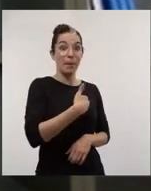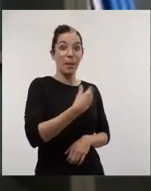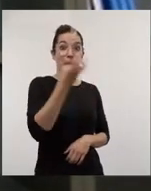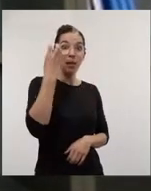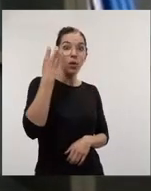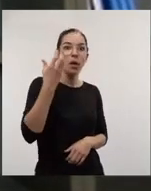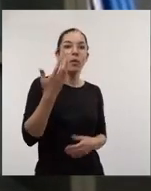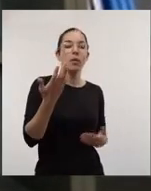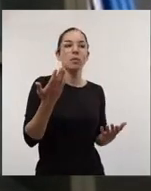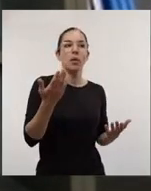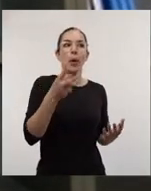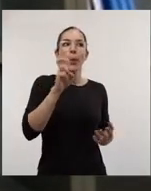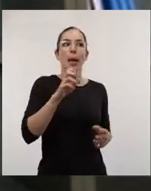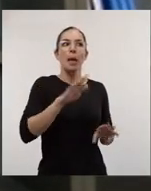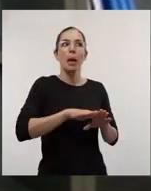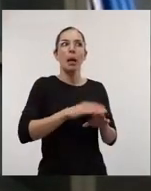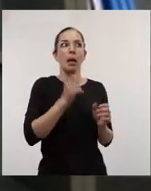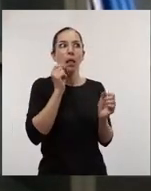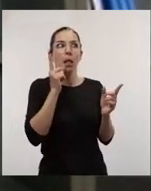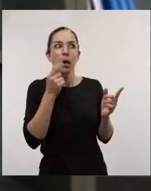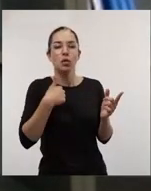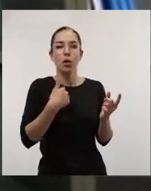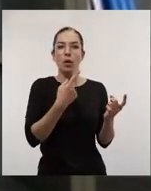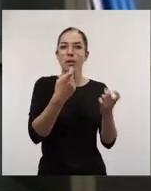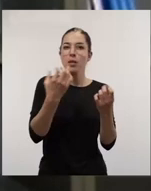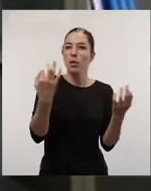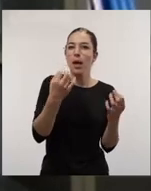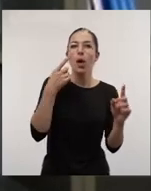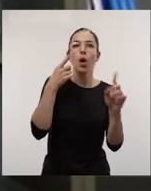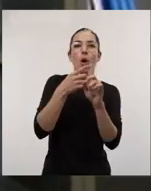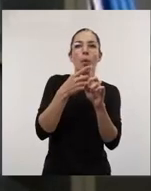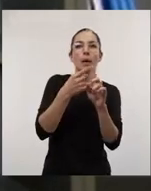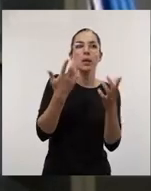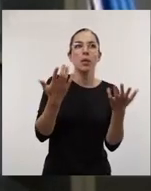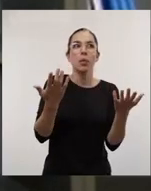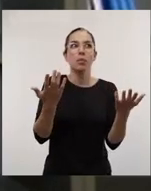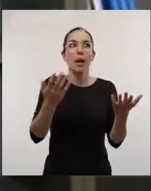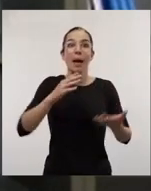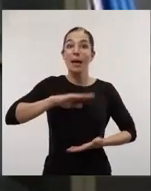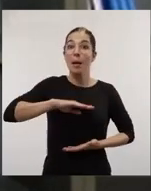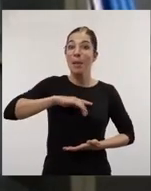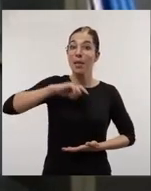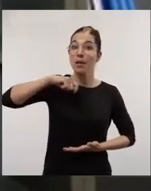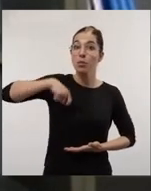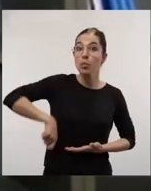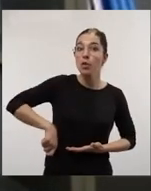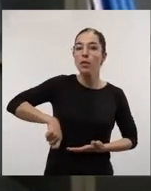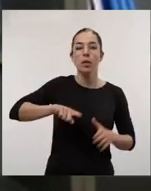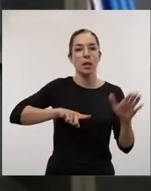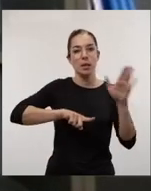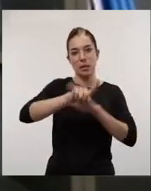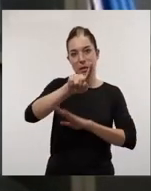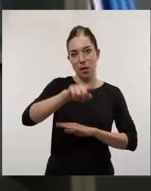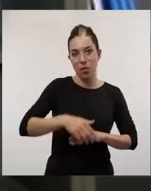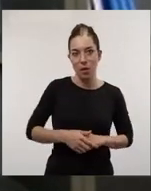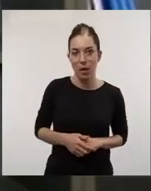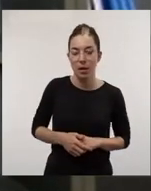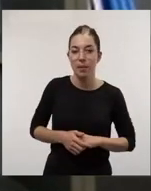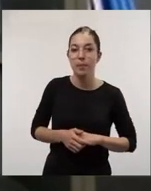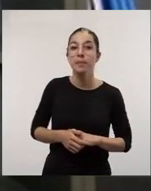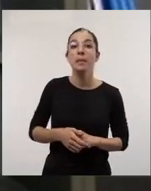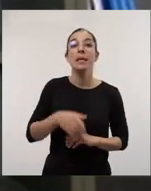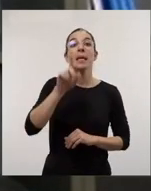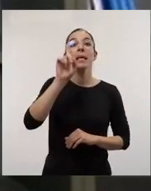momento nada me ha servido saber que necesito para poder desarrollar mis capacidades a nivel profesional